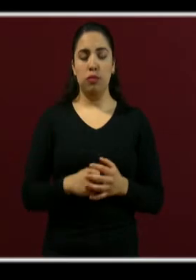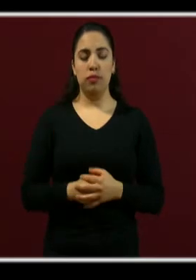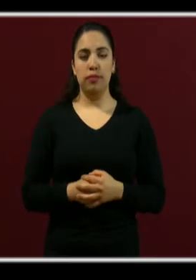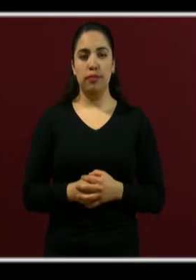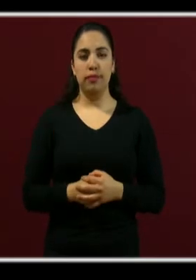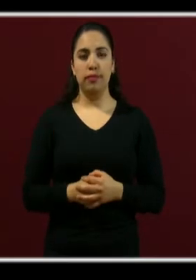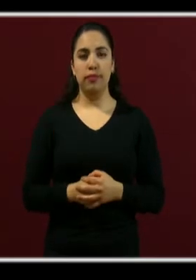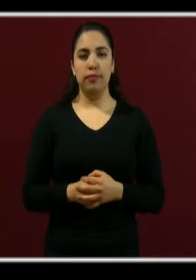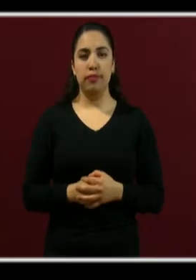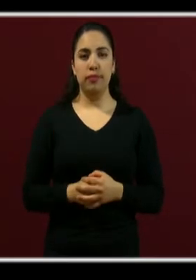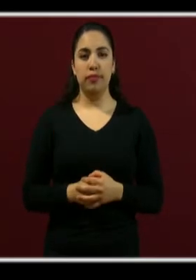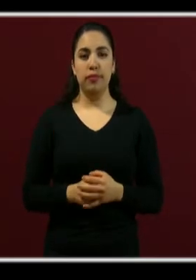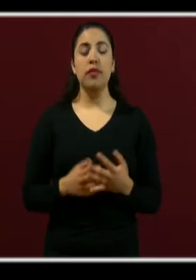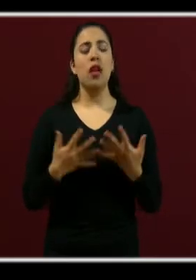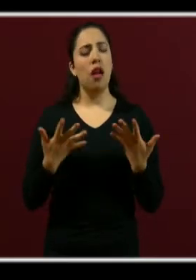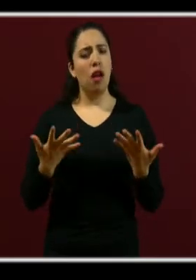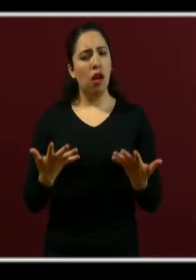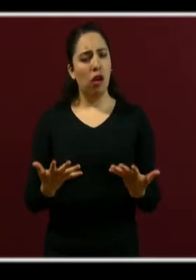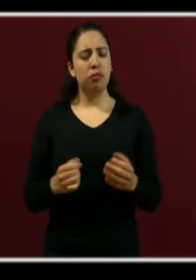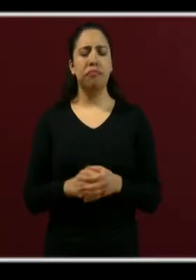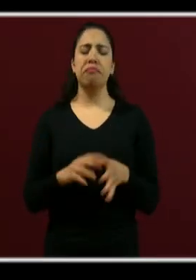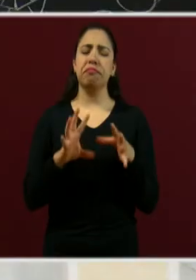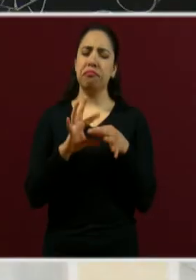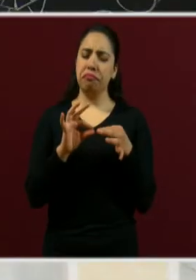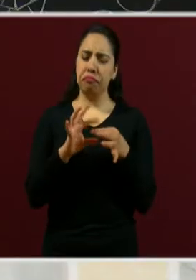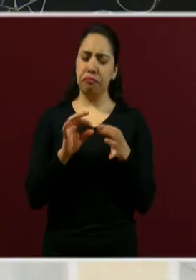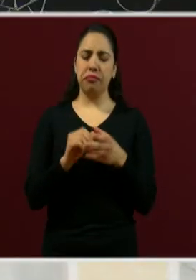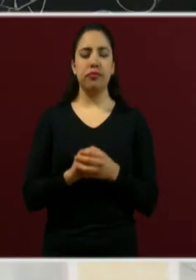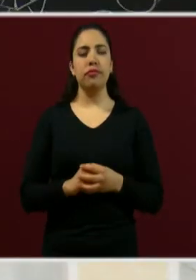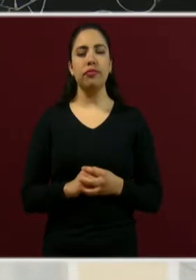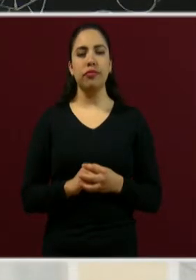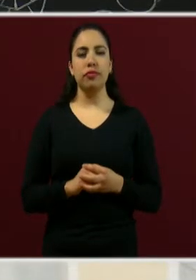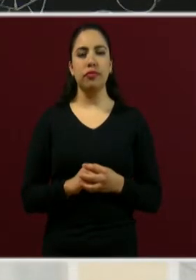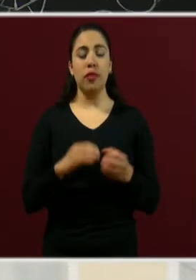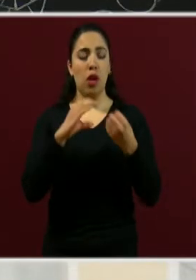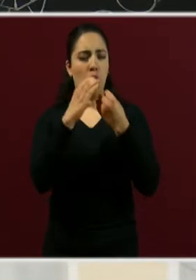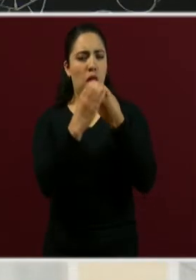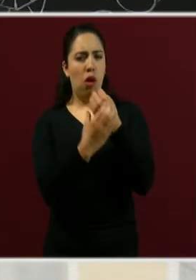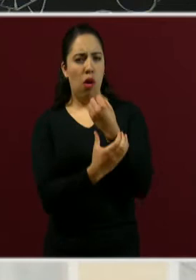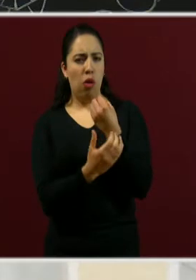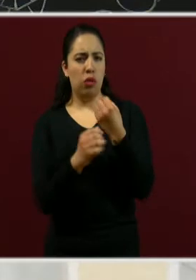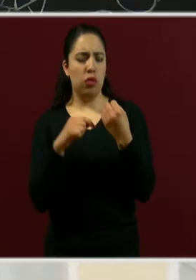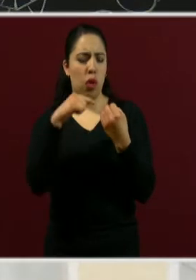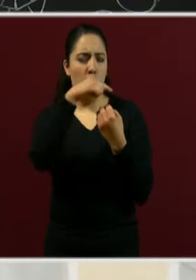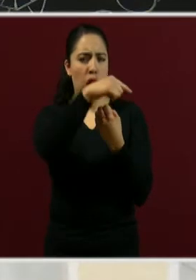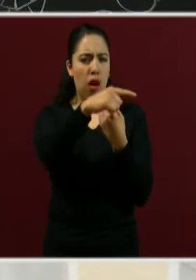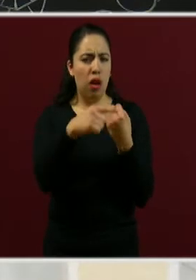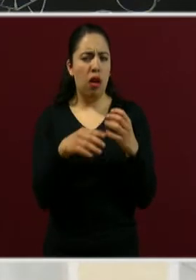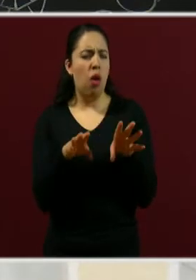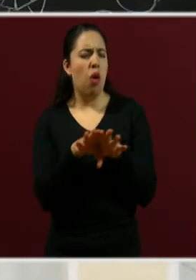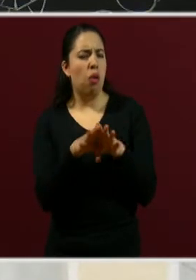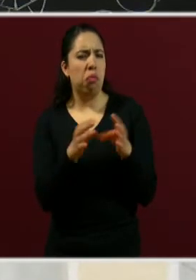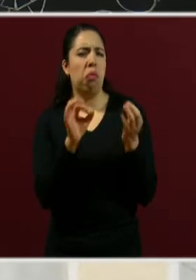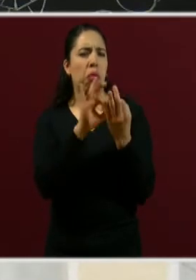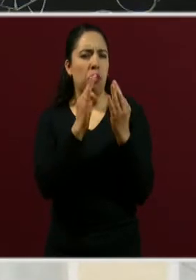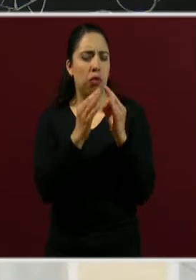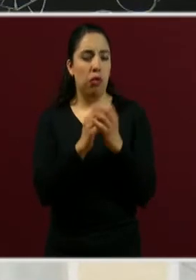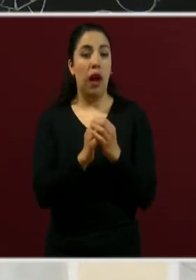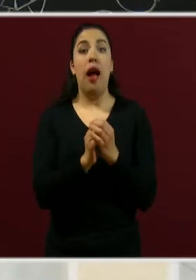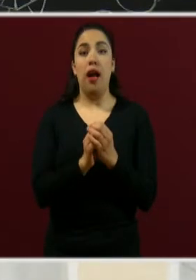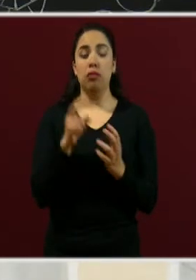Ahora te voy a explicar cómo está formada su atmósfera. Su atmósfera está formada por